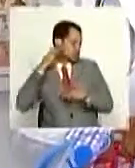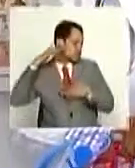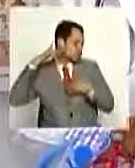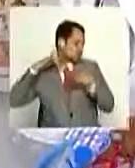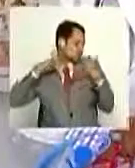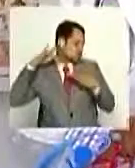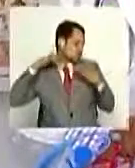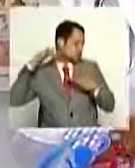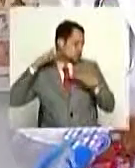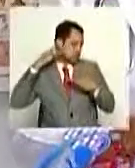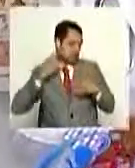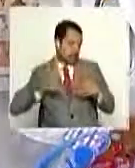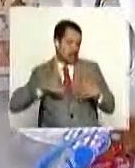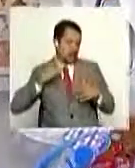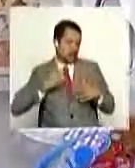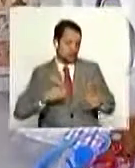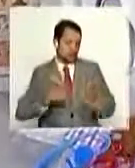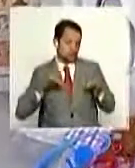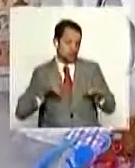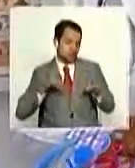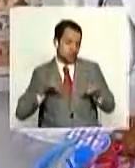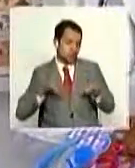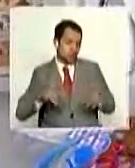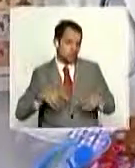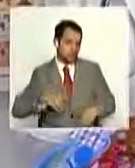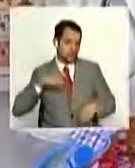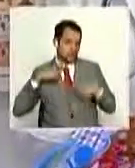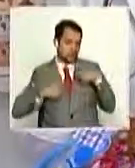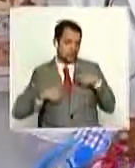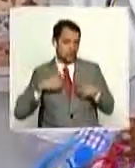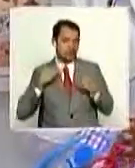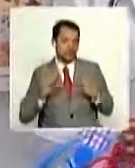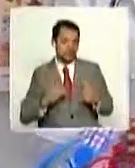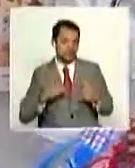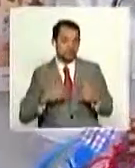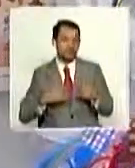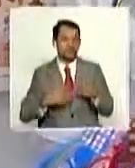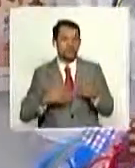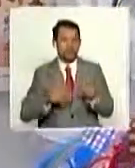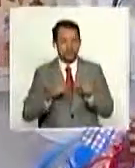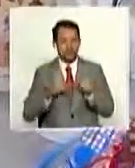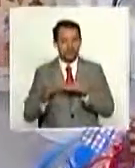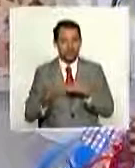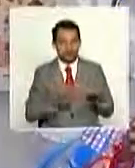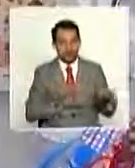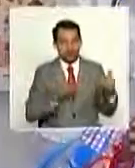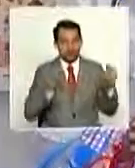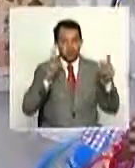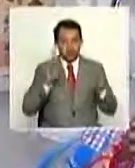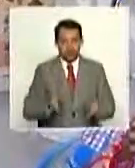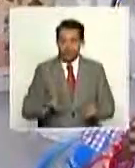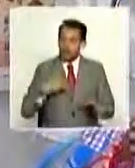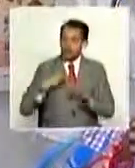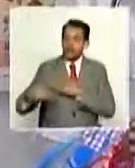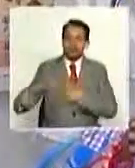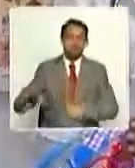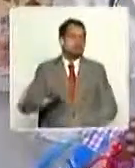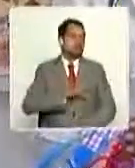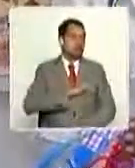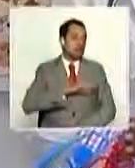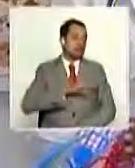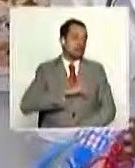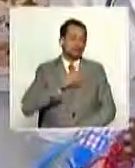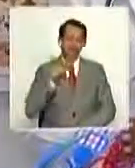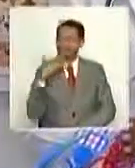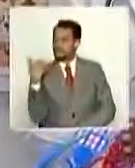interferencia, puede bloquear el tratamiento médico e impedir de que funcione adecuadamente. Los pacientes se van felices porque ellos sienten de